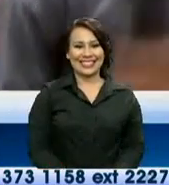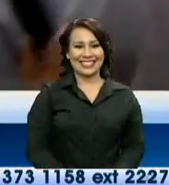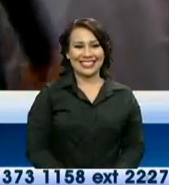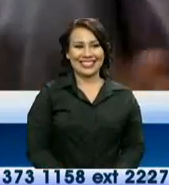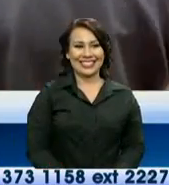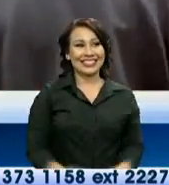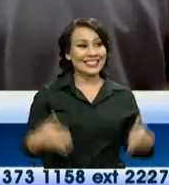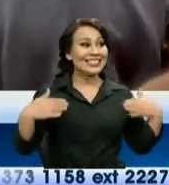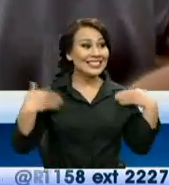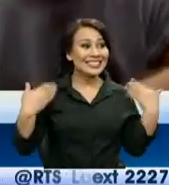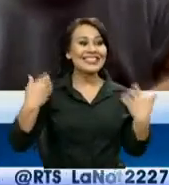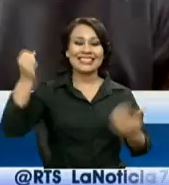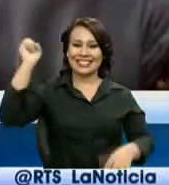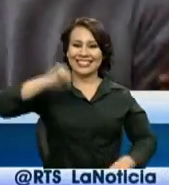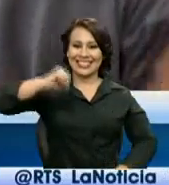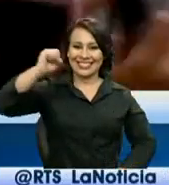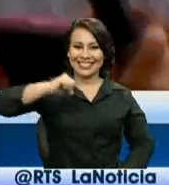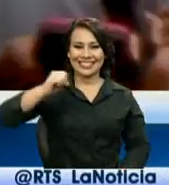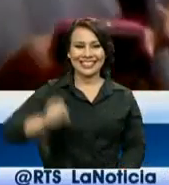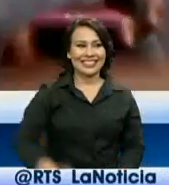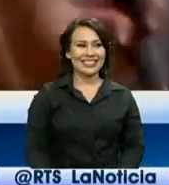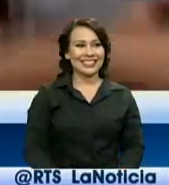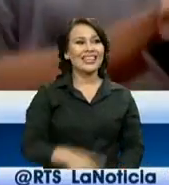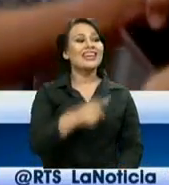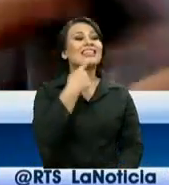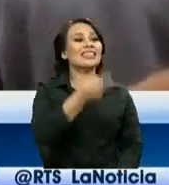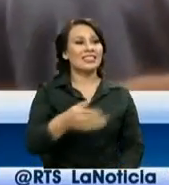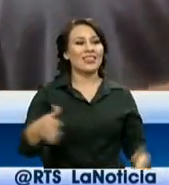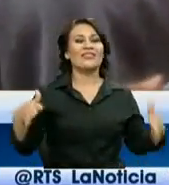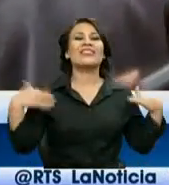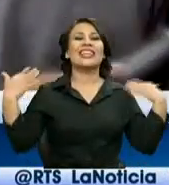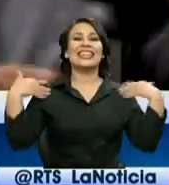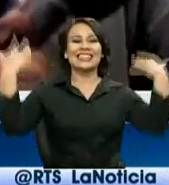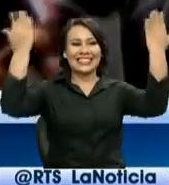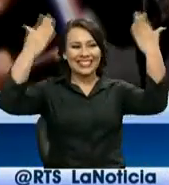¿Están contentos? ¡Sí! A ver, digo, ¡feliz Navidad!